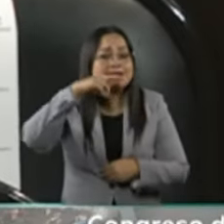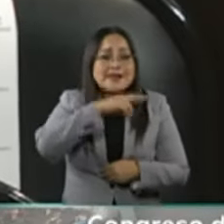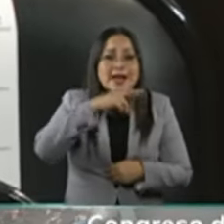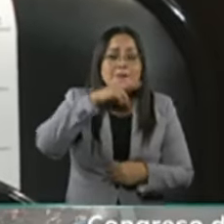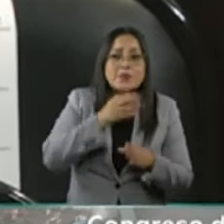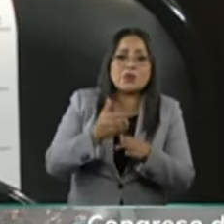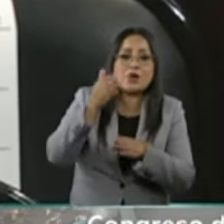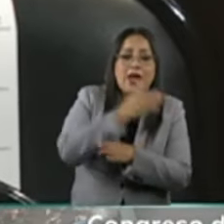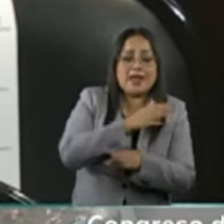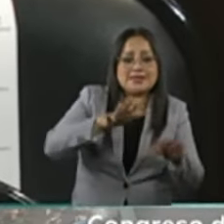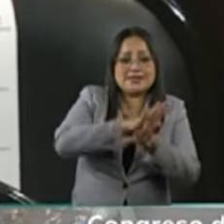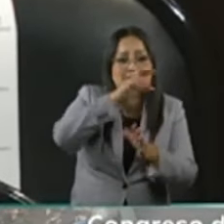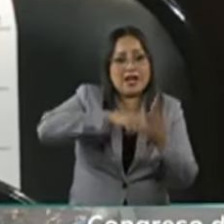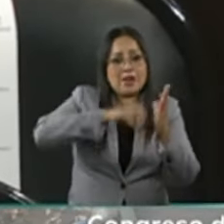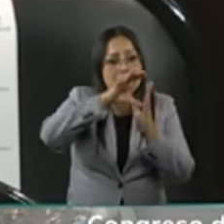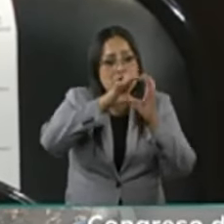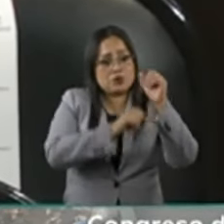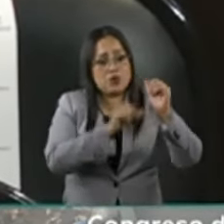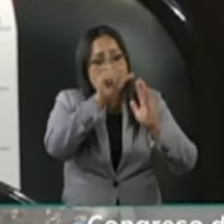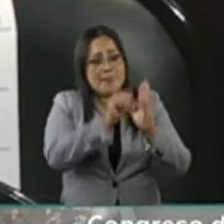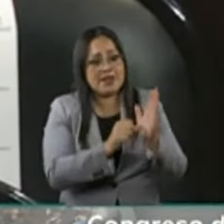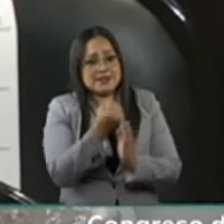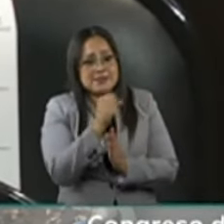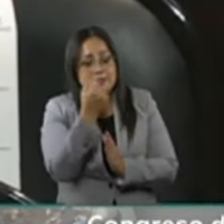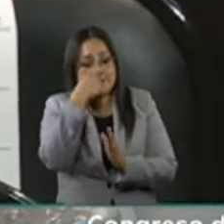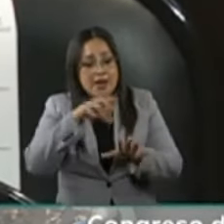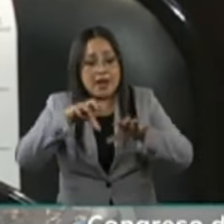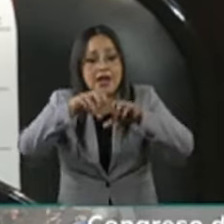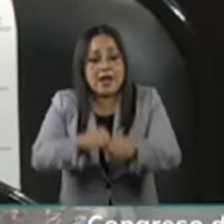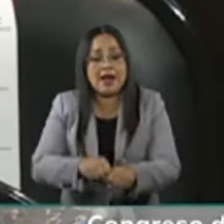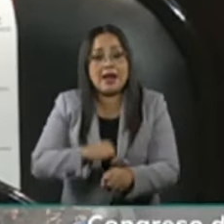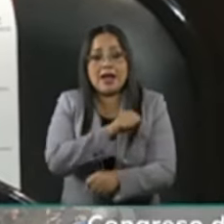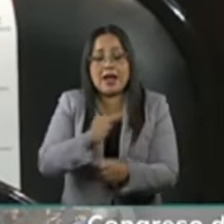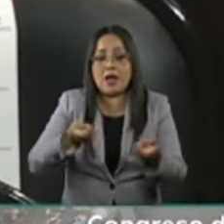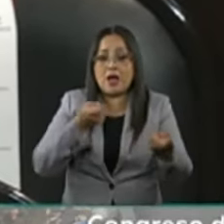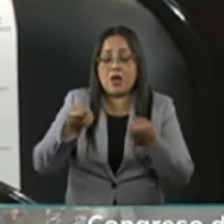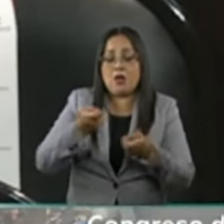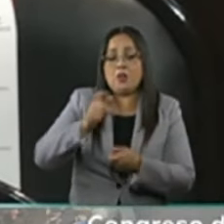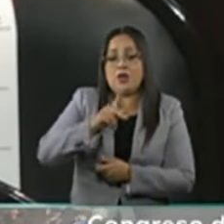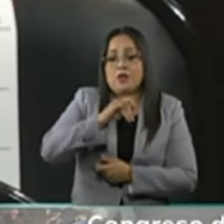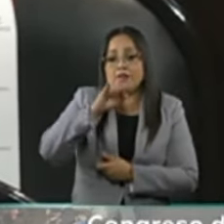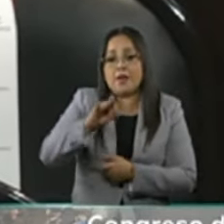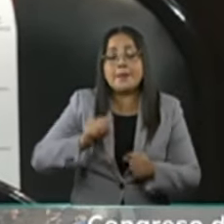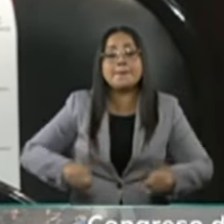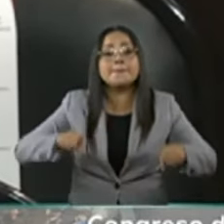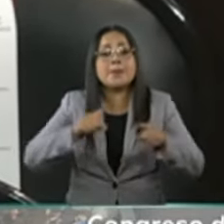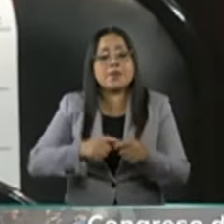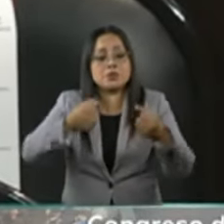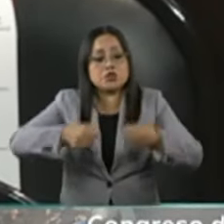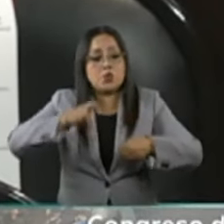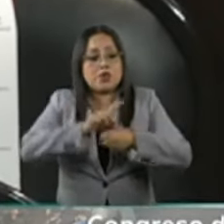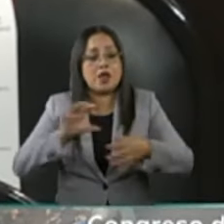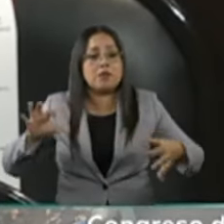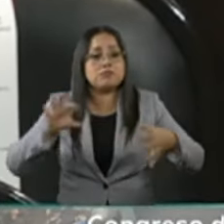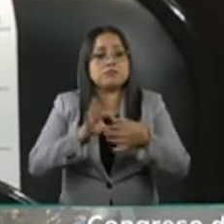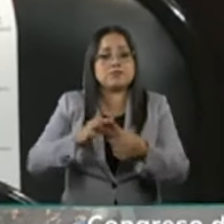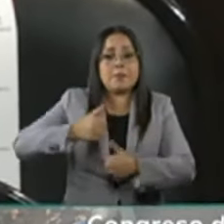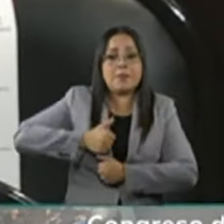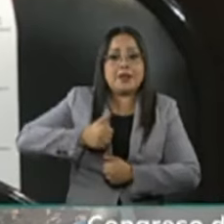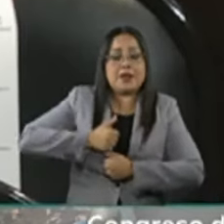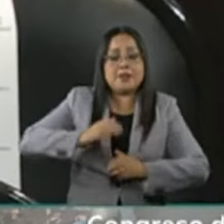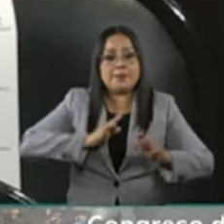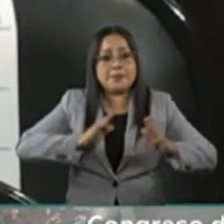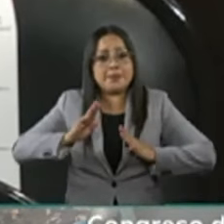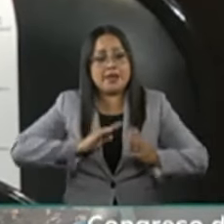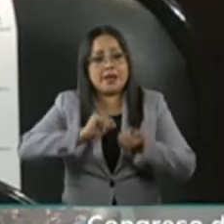se aprobaron las reformas que capturaron al Poder Judicial y militarizaron la seguridad, se apruebe la